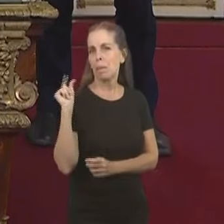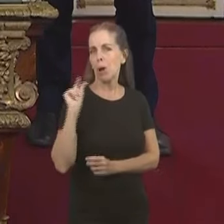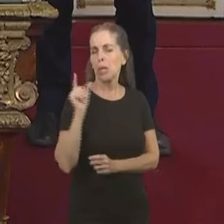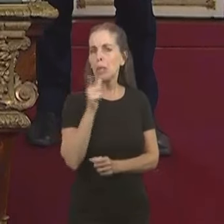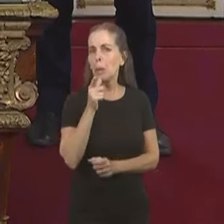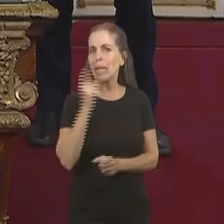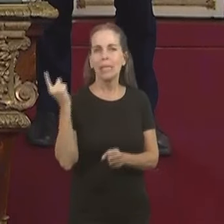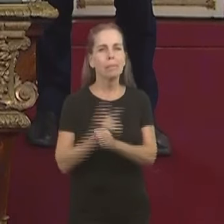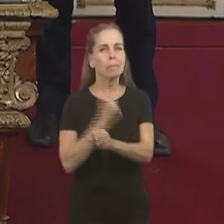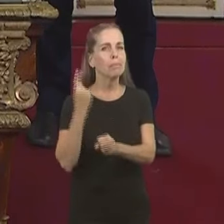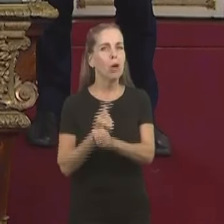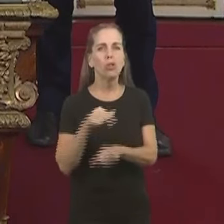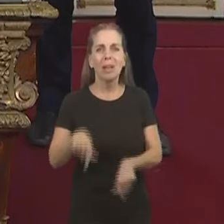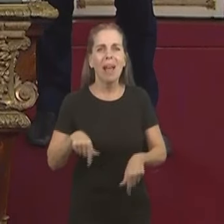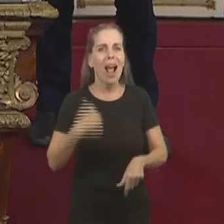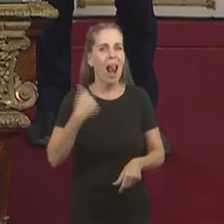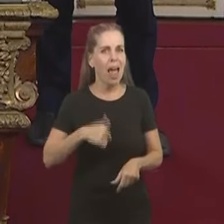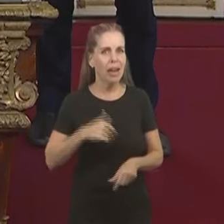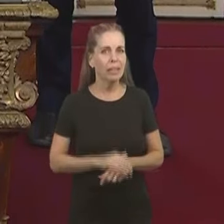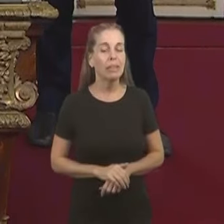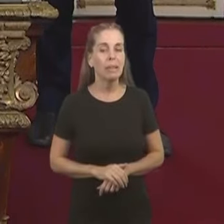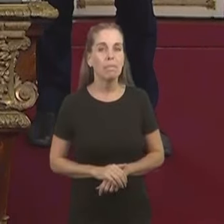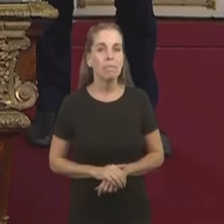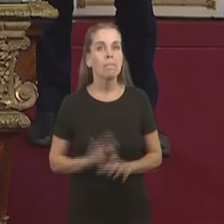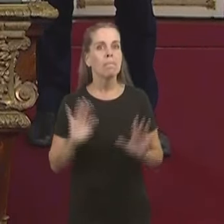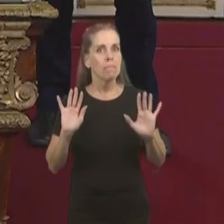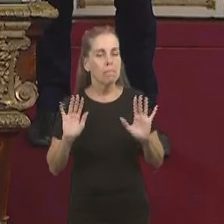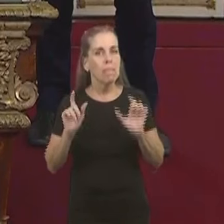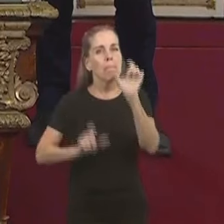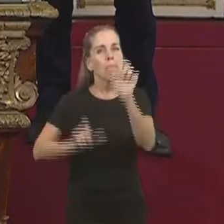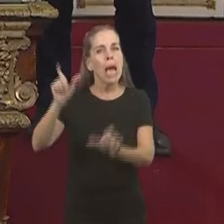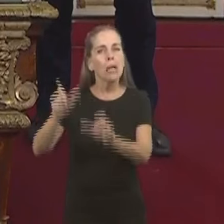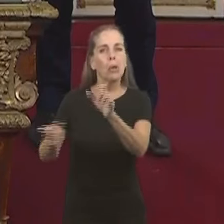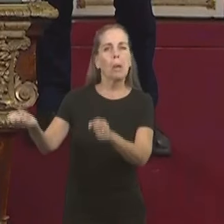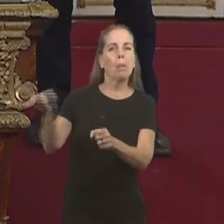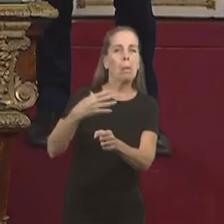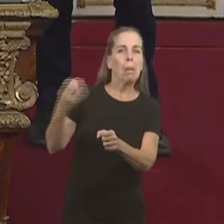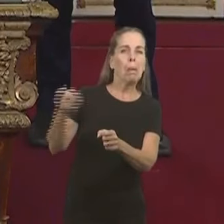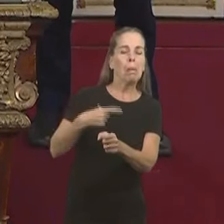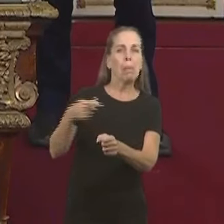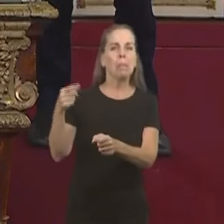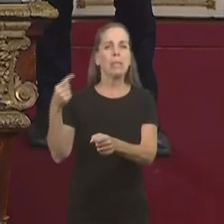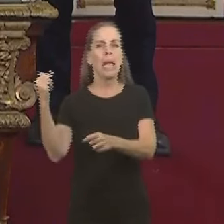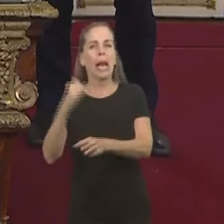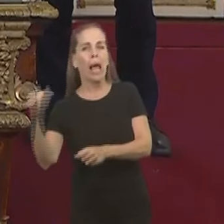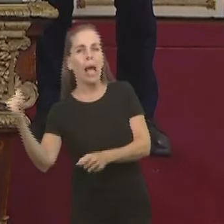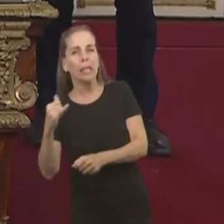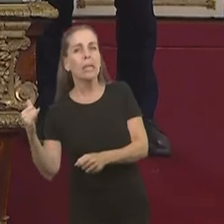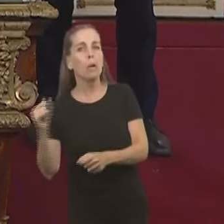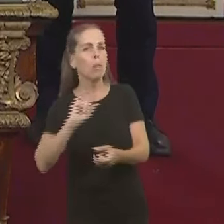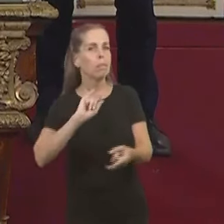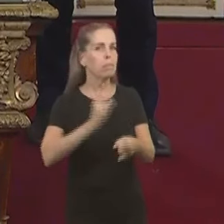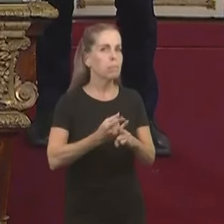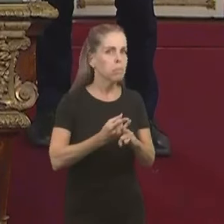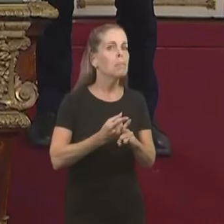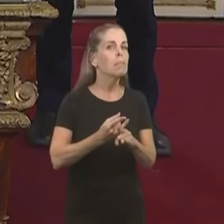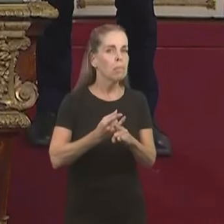imposible en la Argentina en contra de los pronósticos de la mayoría de los dirigentes políticos Los economistas